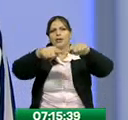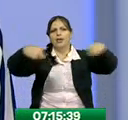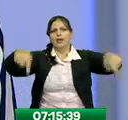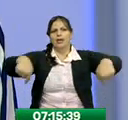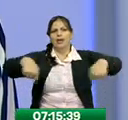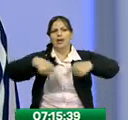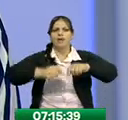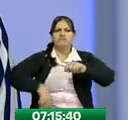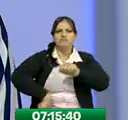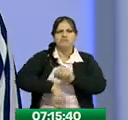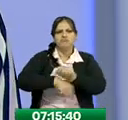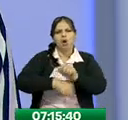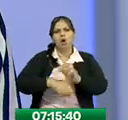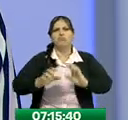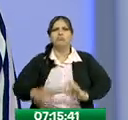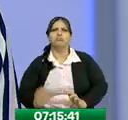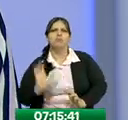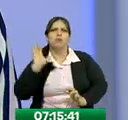Federación Ecuatoriana de Fútbol,